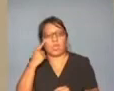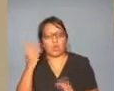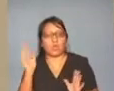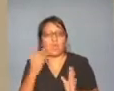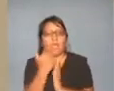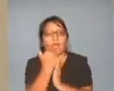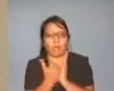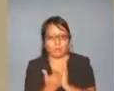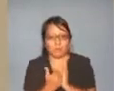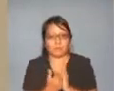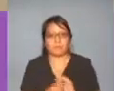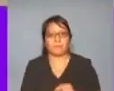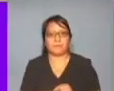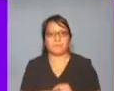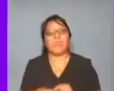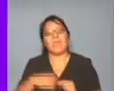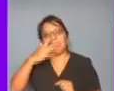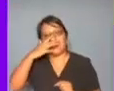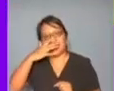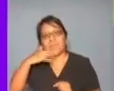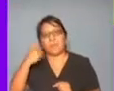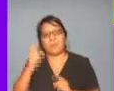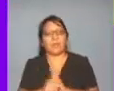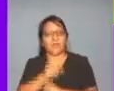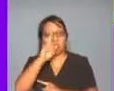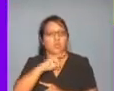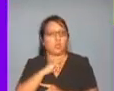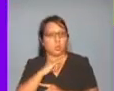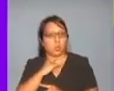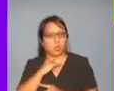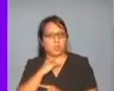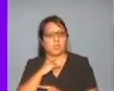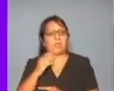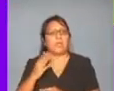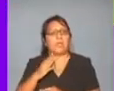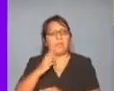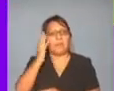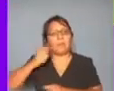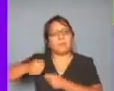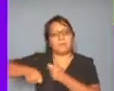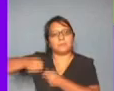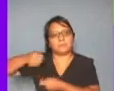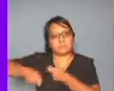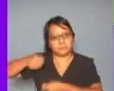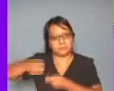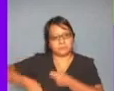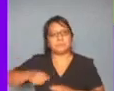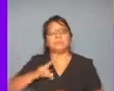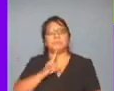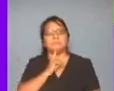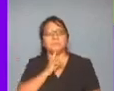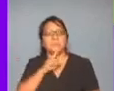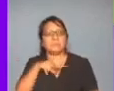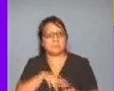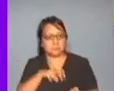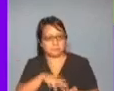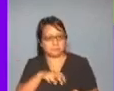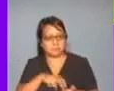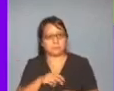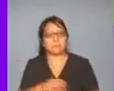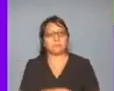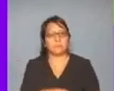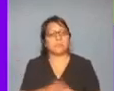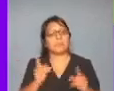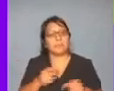la promoción. Ahora próximamente vamos a estar en todo el norte argentino, vamos a estar en Santiago del Estero, en Tucumán y en Salta, vamos a estar también en la